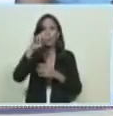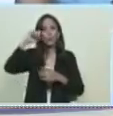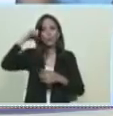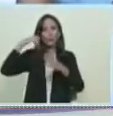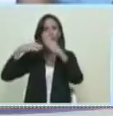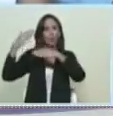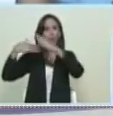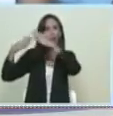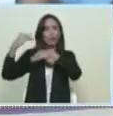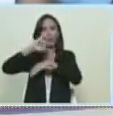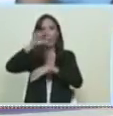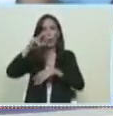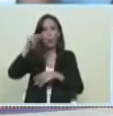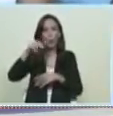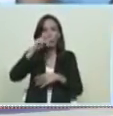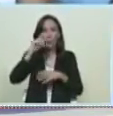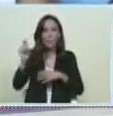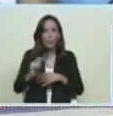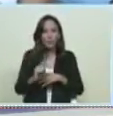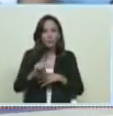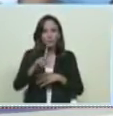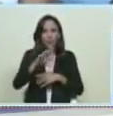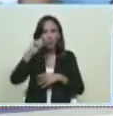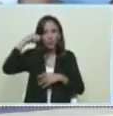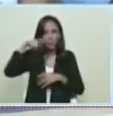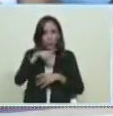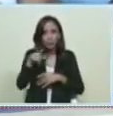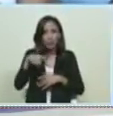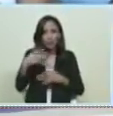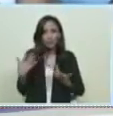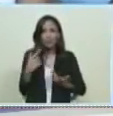Recuerden ustedes el mes de junio. ¿Lo recuerdan?